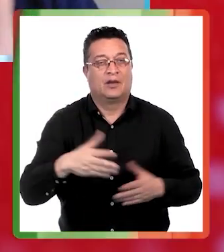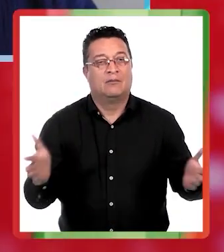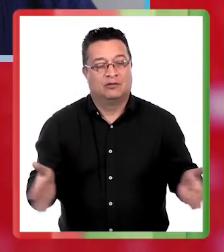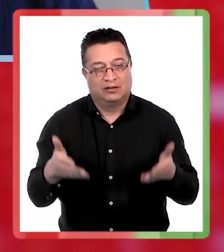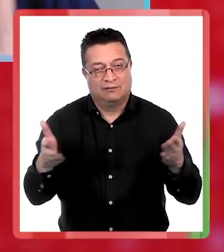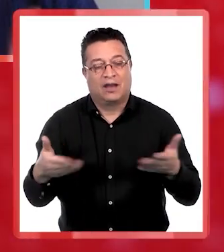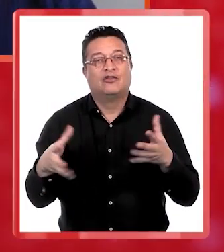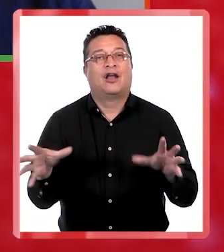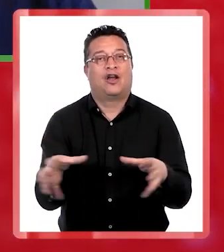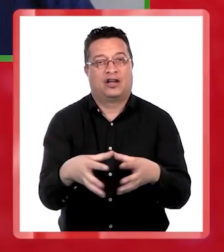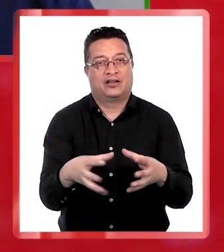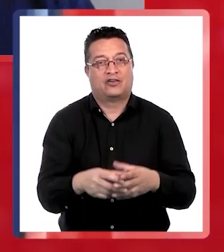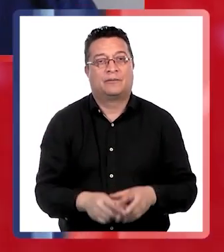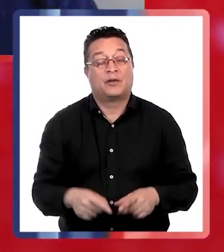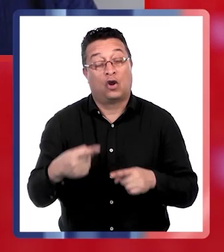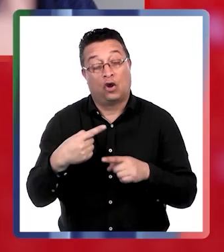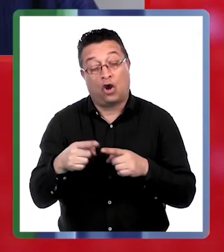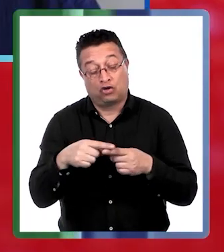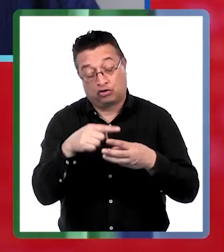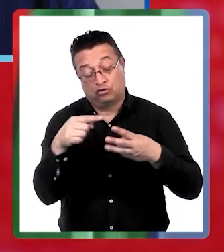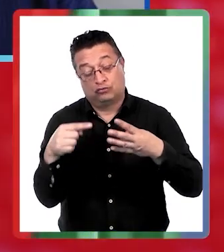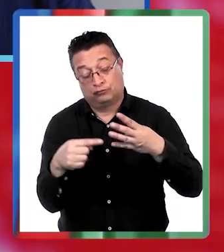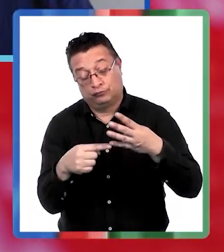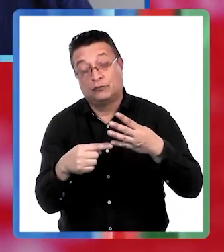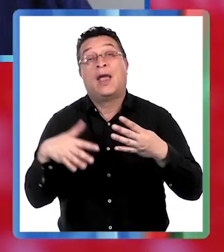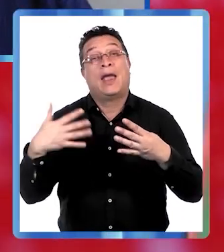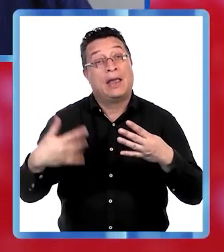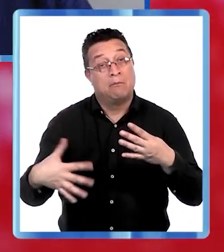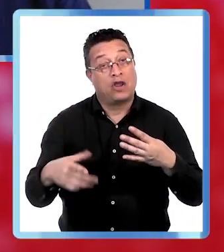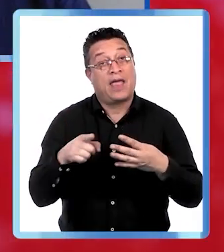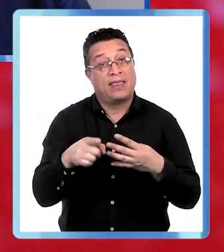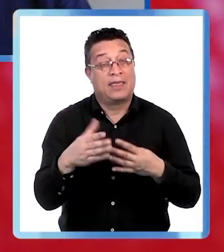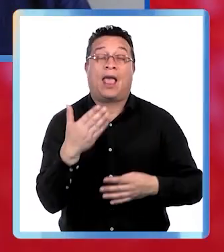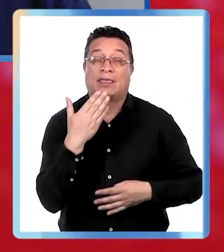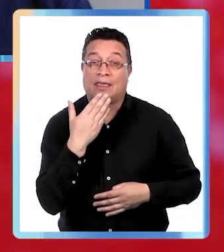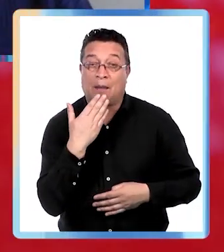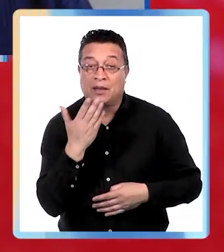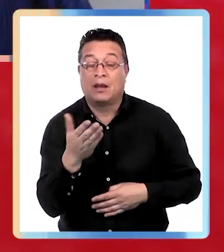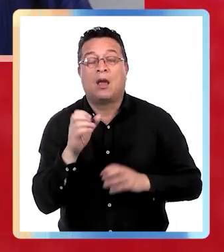ahí también motivando a la organización. Otro punto importante es también